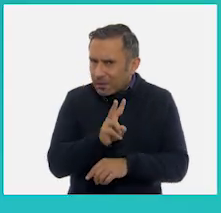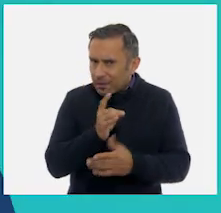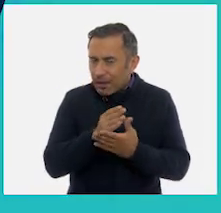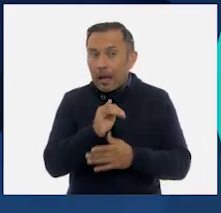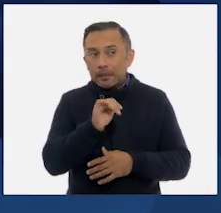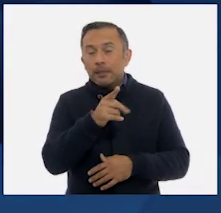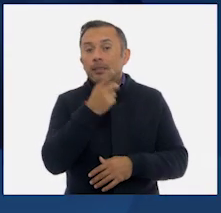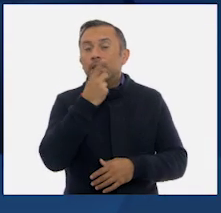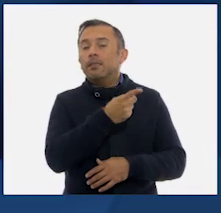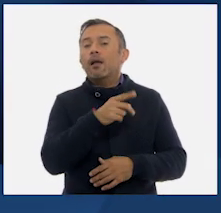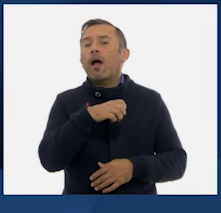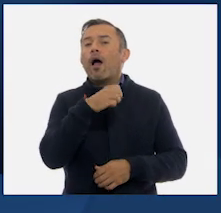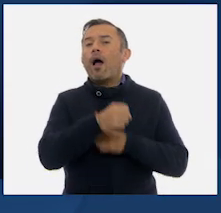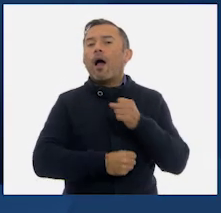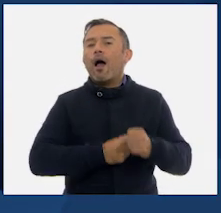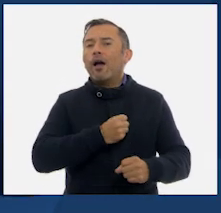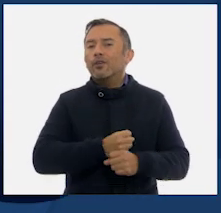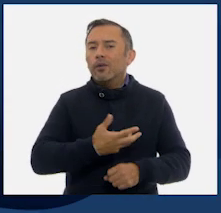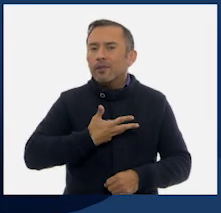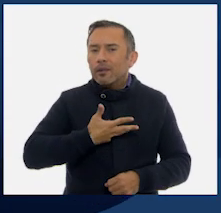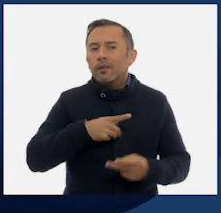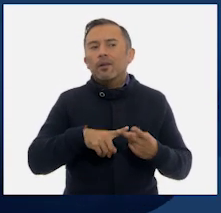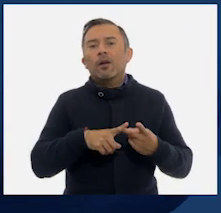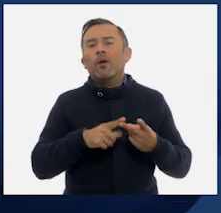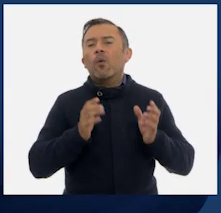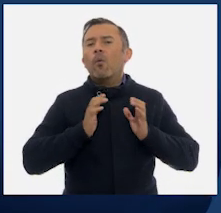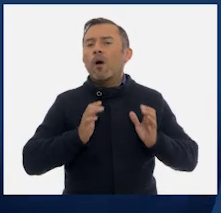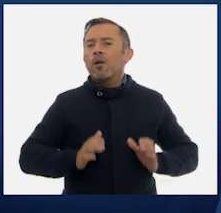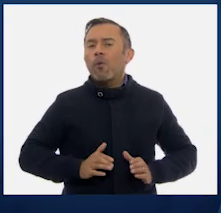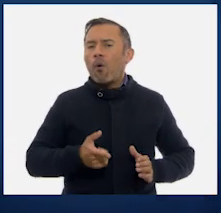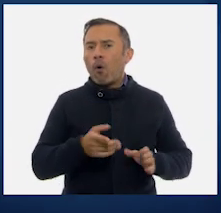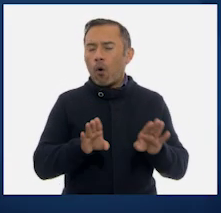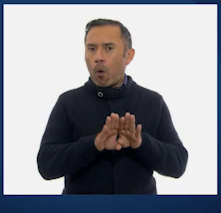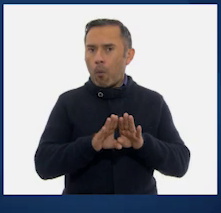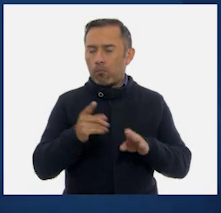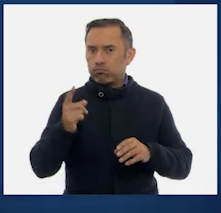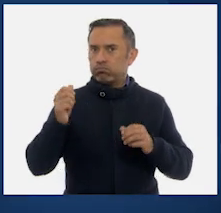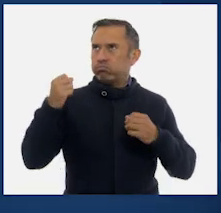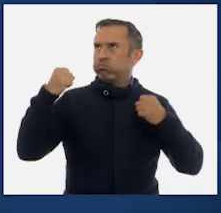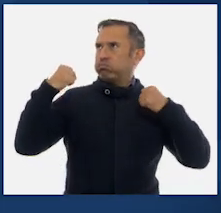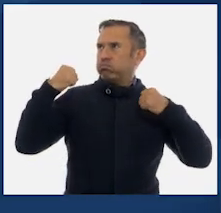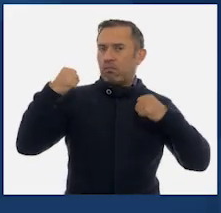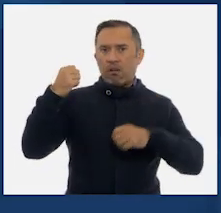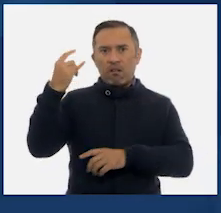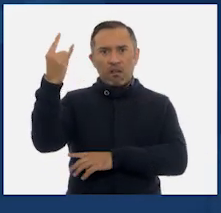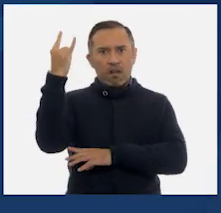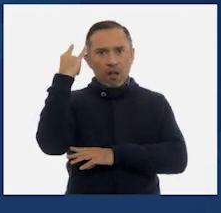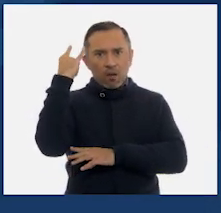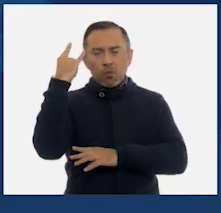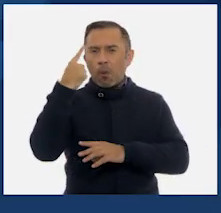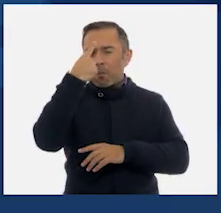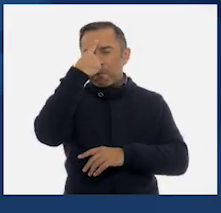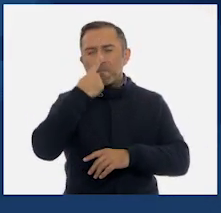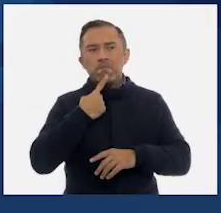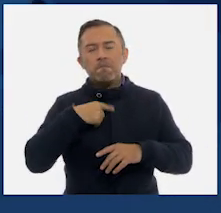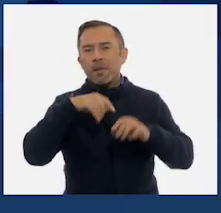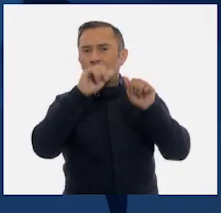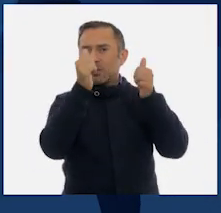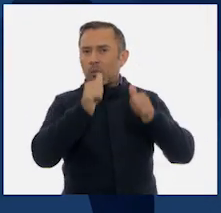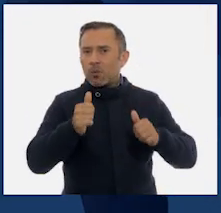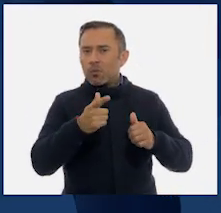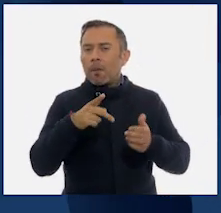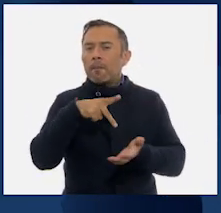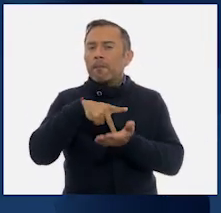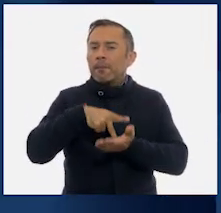edad, de cuántos años tenía, cómo era su cuerpo, que si parecía una estatua, cuánto pesaba. Y también describen, por ejemplo, su